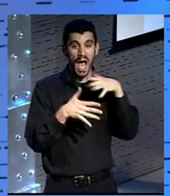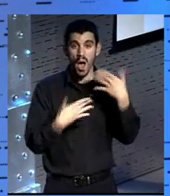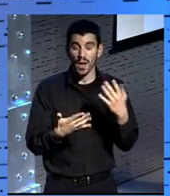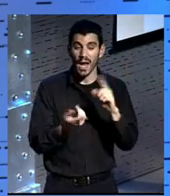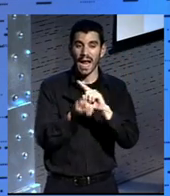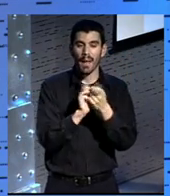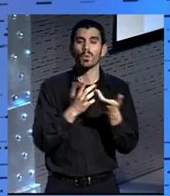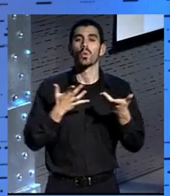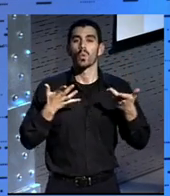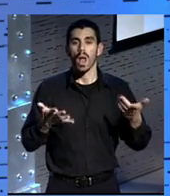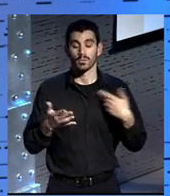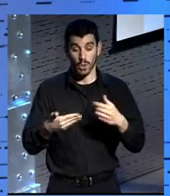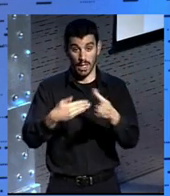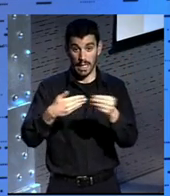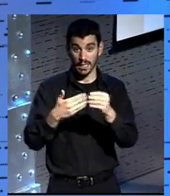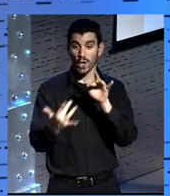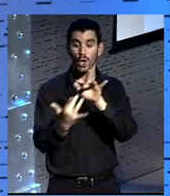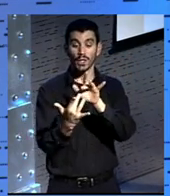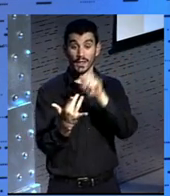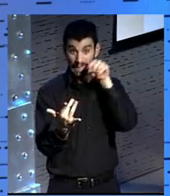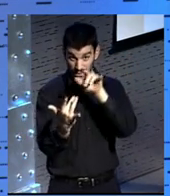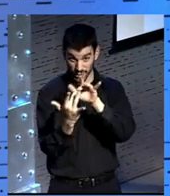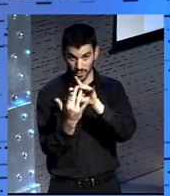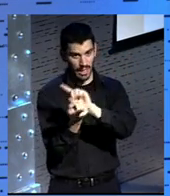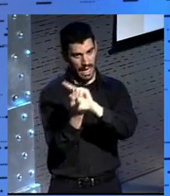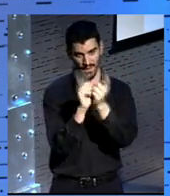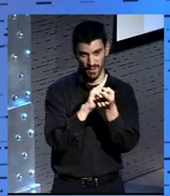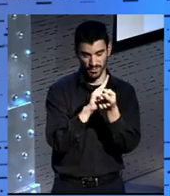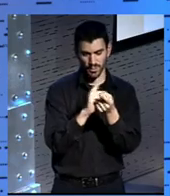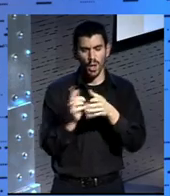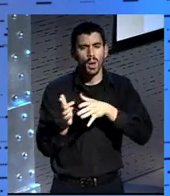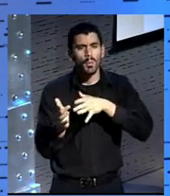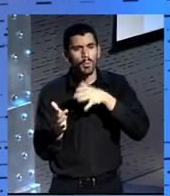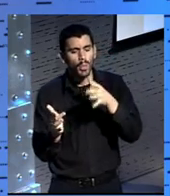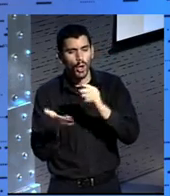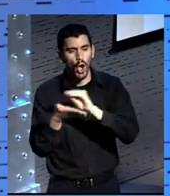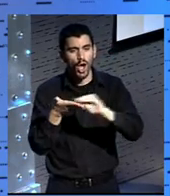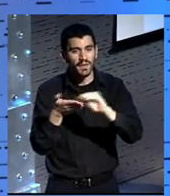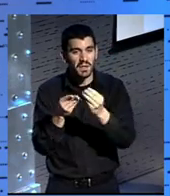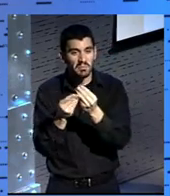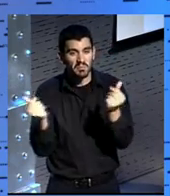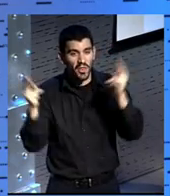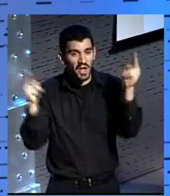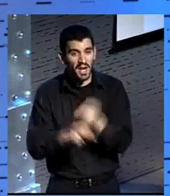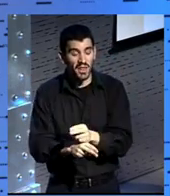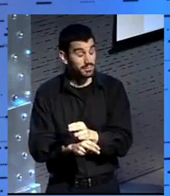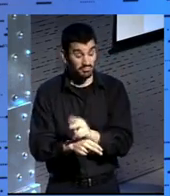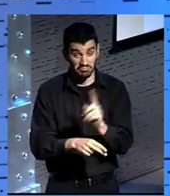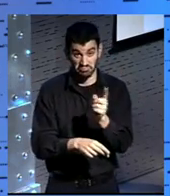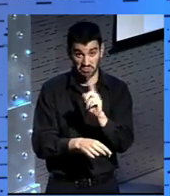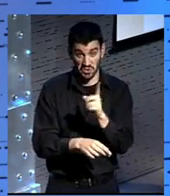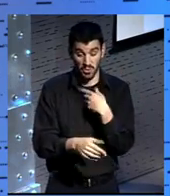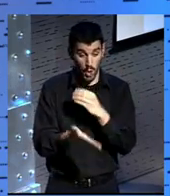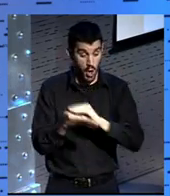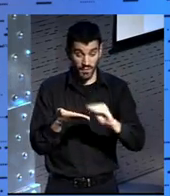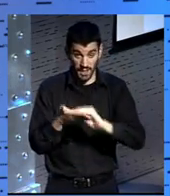los clientes, que pasa no por la desaparición de las oficinas, Porque las oficinas, desde nuestro punto de vista, van a